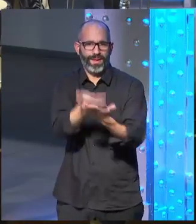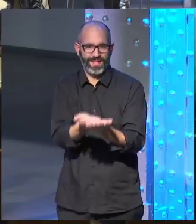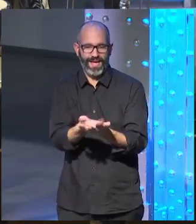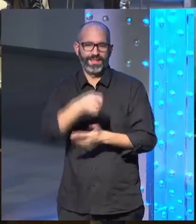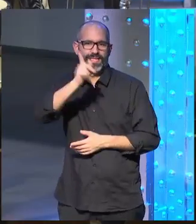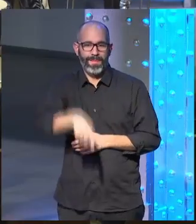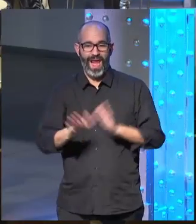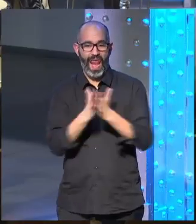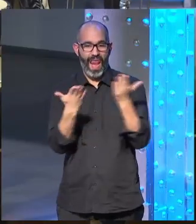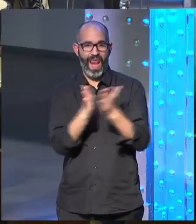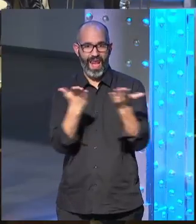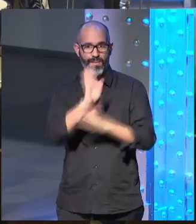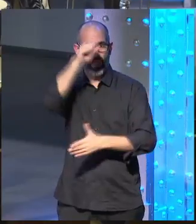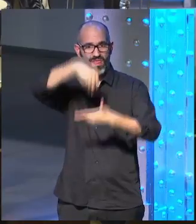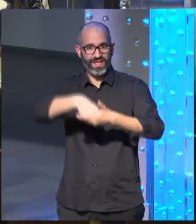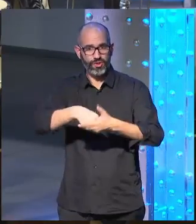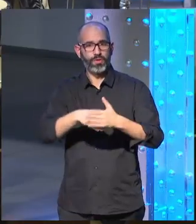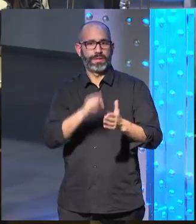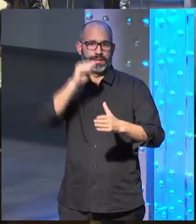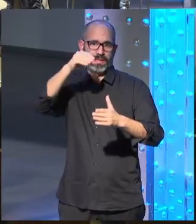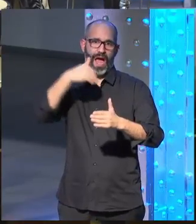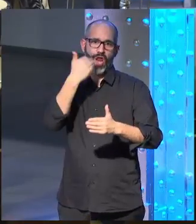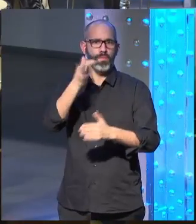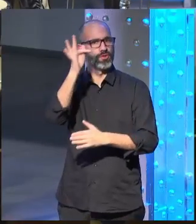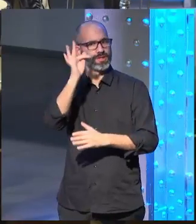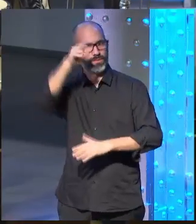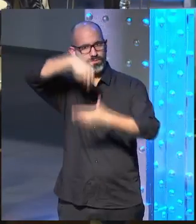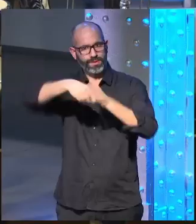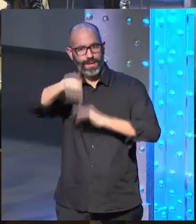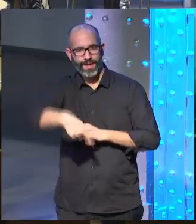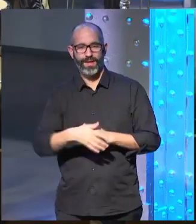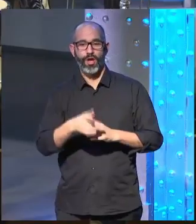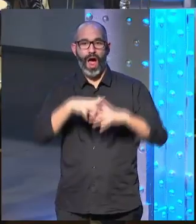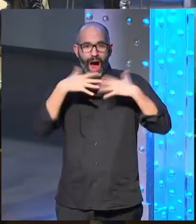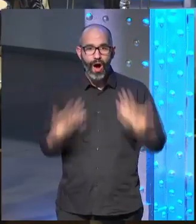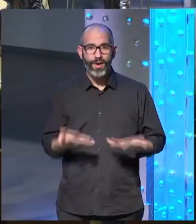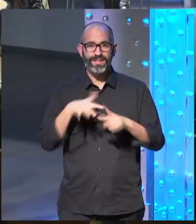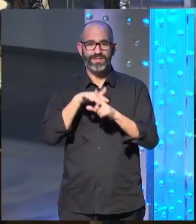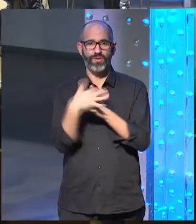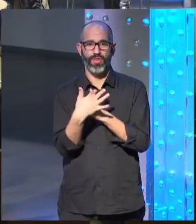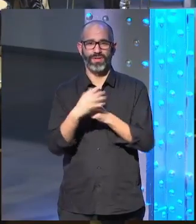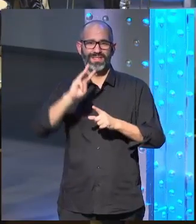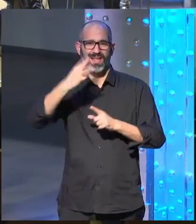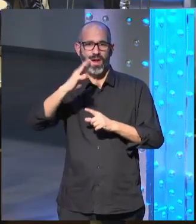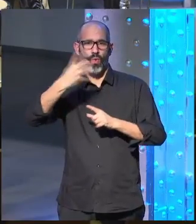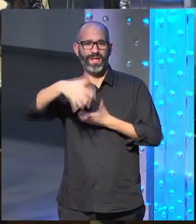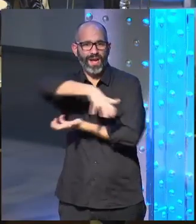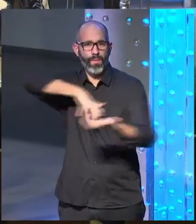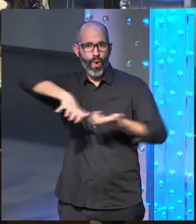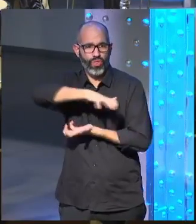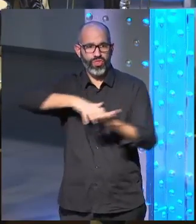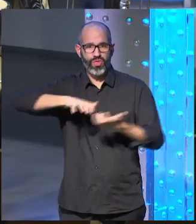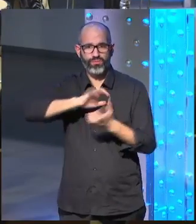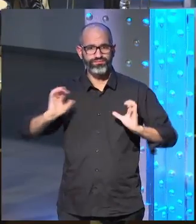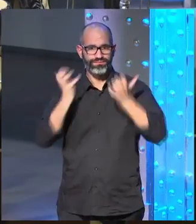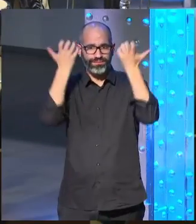que también en el libro, pues transversalmente es bastante optimista, ¿no? Estamos ante la tercera o cuarta revolución, depende